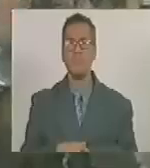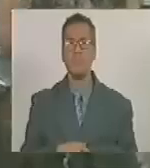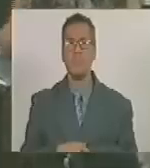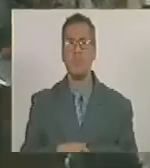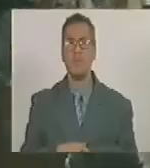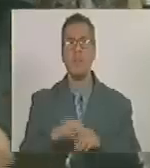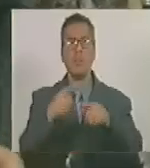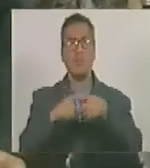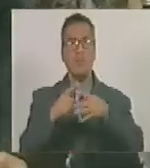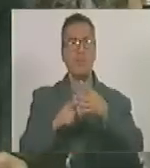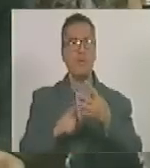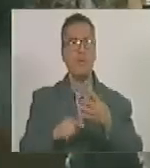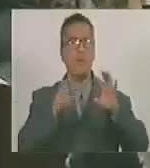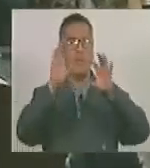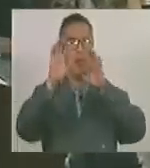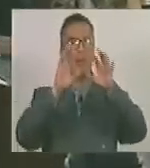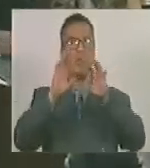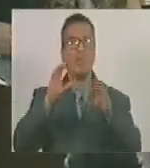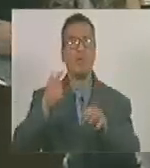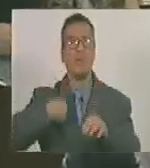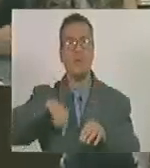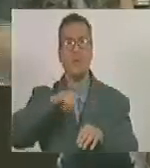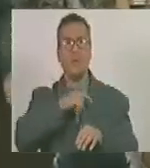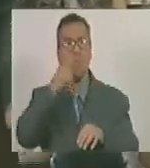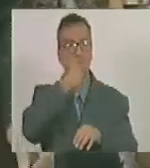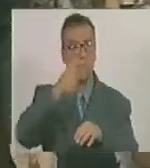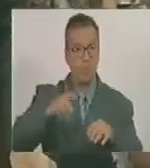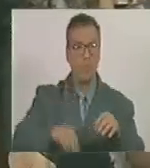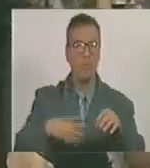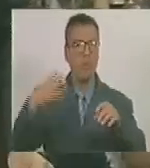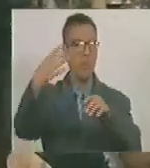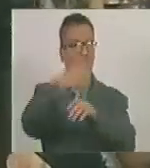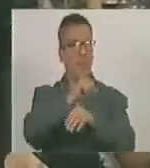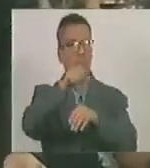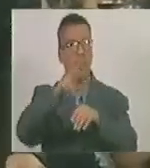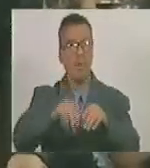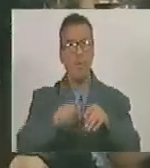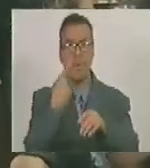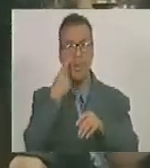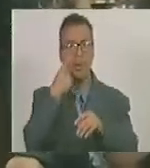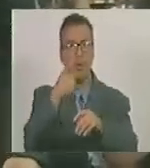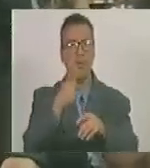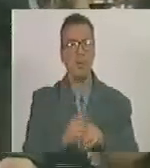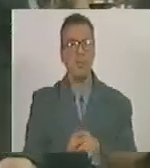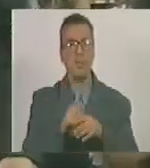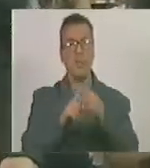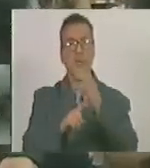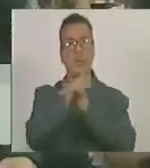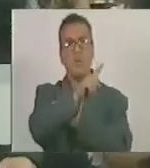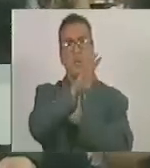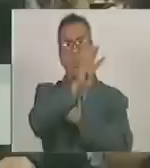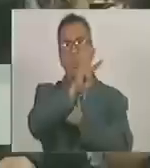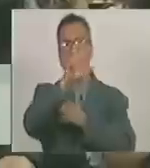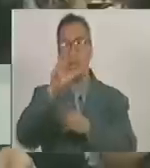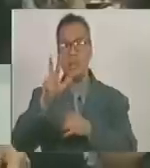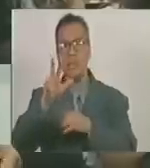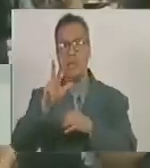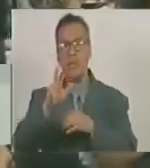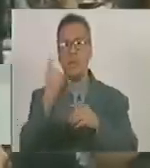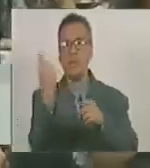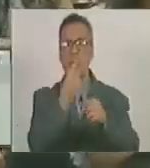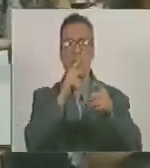en diferentes países, que nuestro pueblo tuvo el alcance de poder estar allí presente con 143 artistas